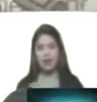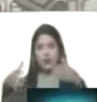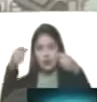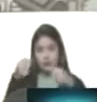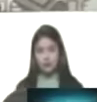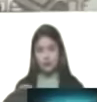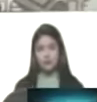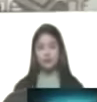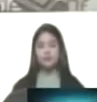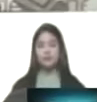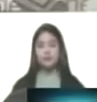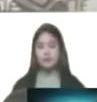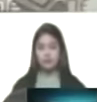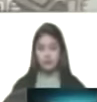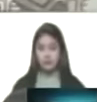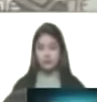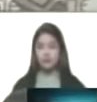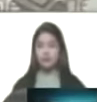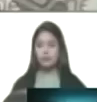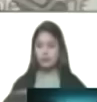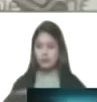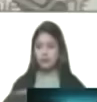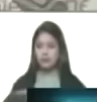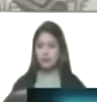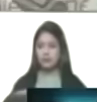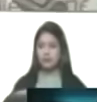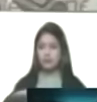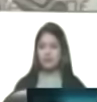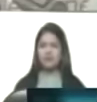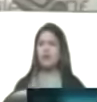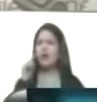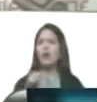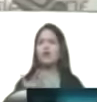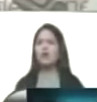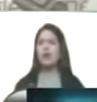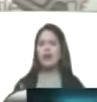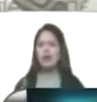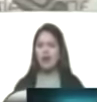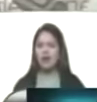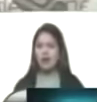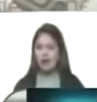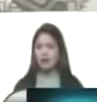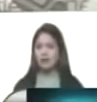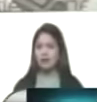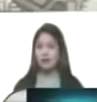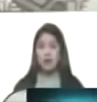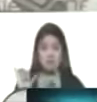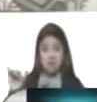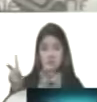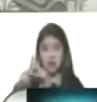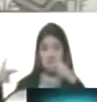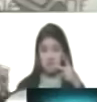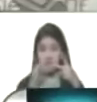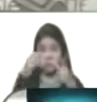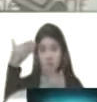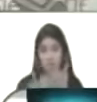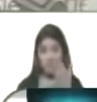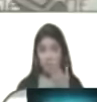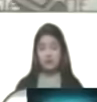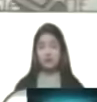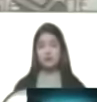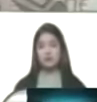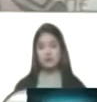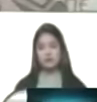internado judicial, que no querían otra cosa, sino, como lo dice en esta misma nota, que se les